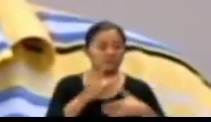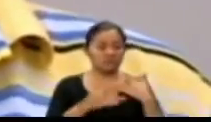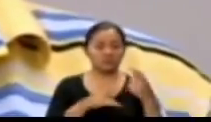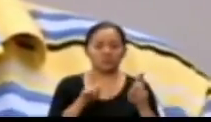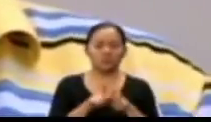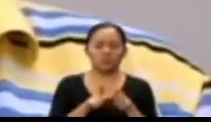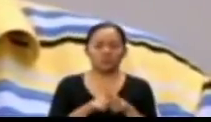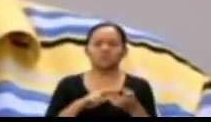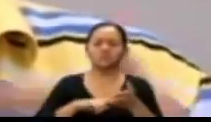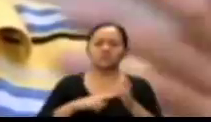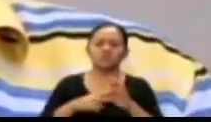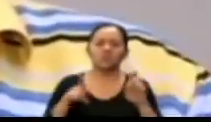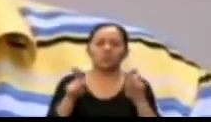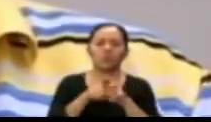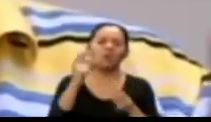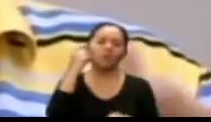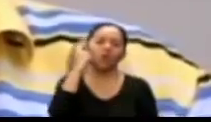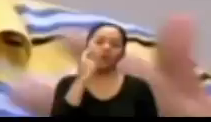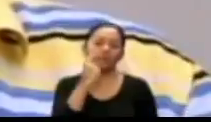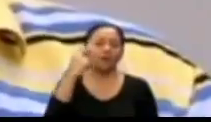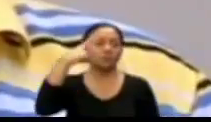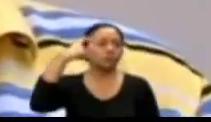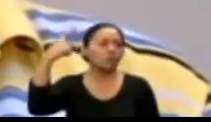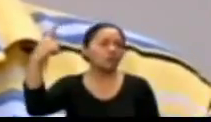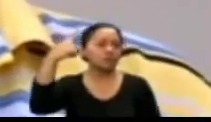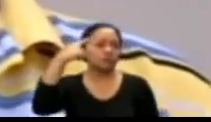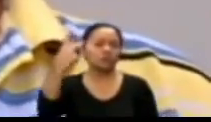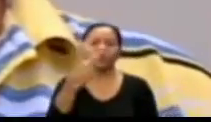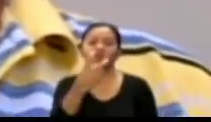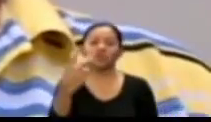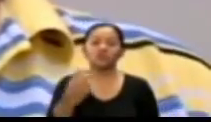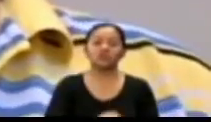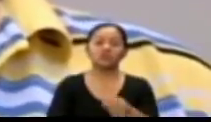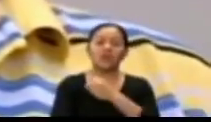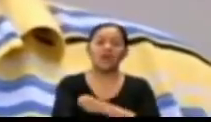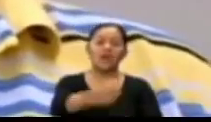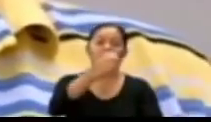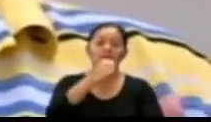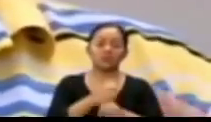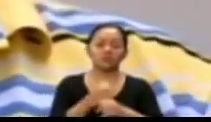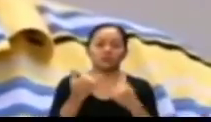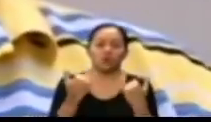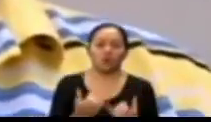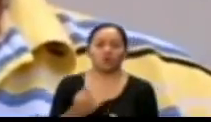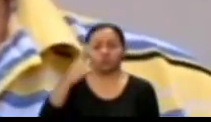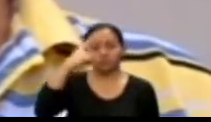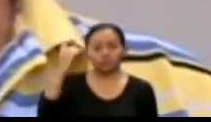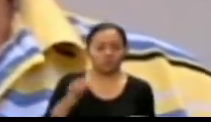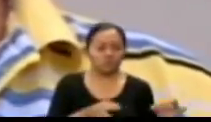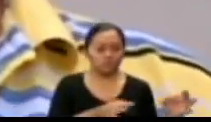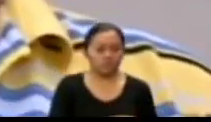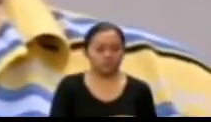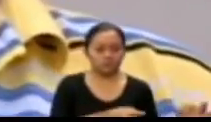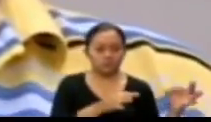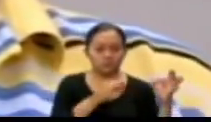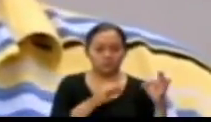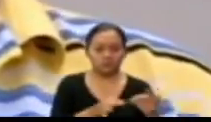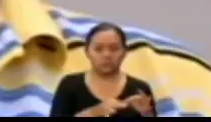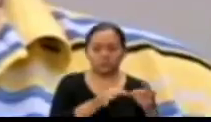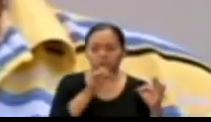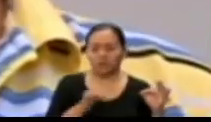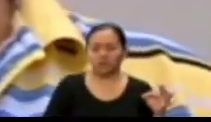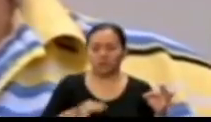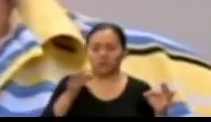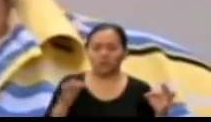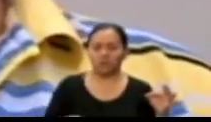la consecución del sueño de Bolívar de hace más de 200 años. Y ha sido un sueño pospuesto, y hay que recordar siempre esas